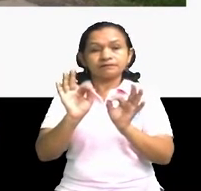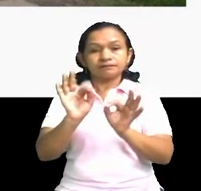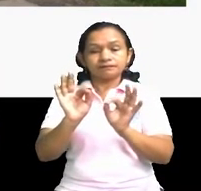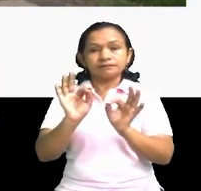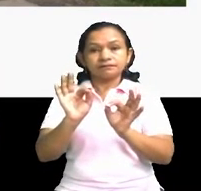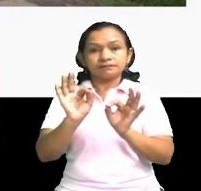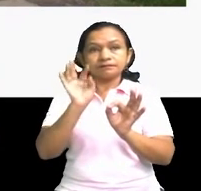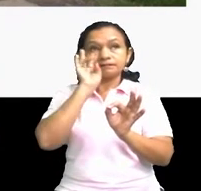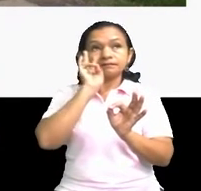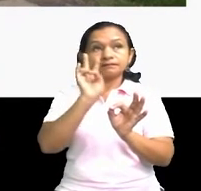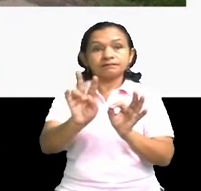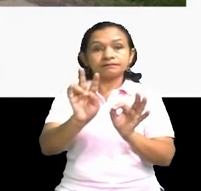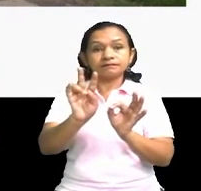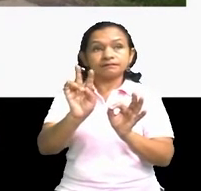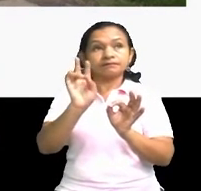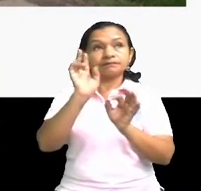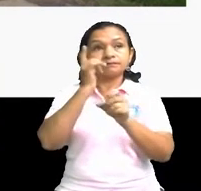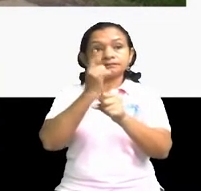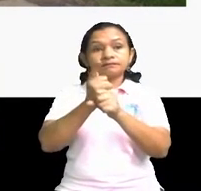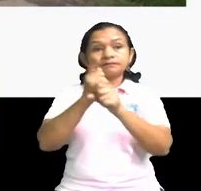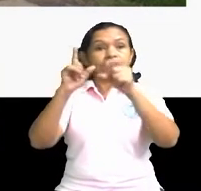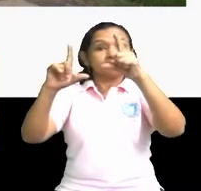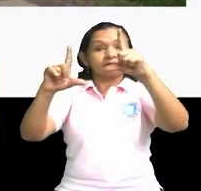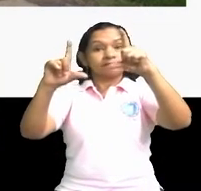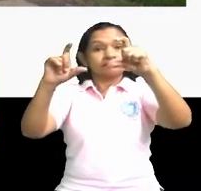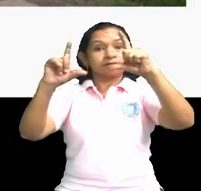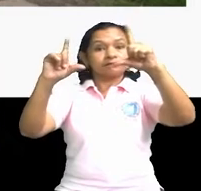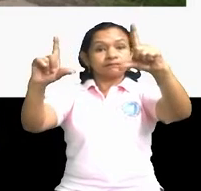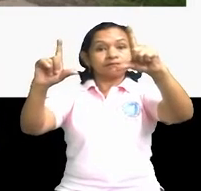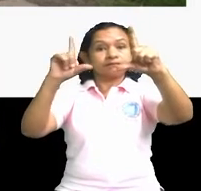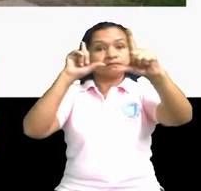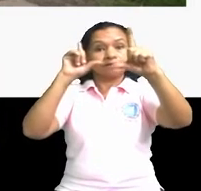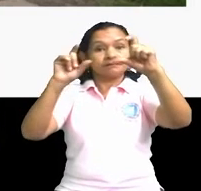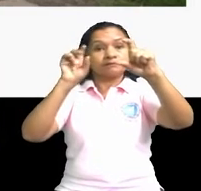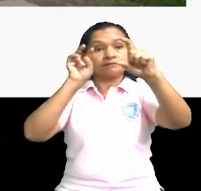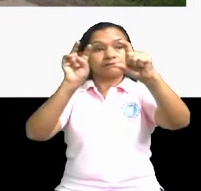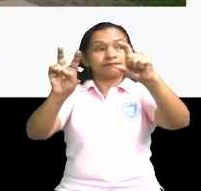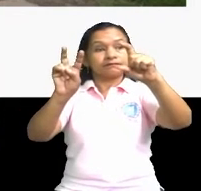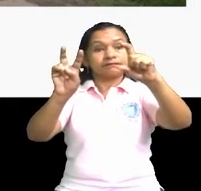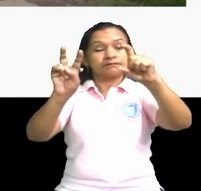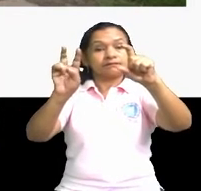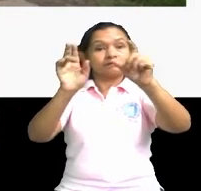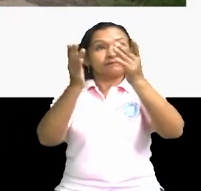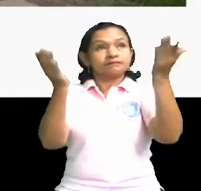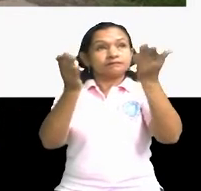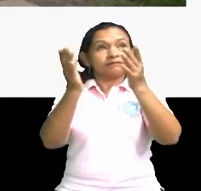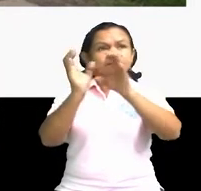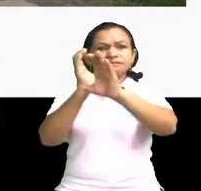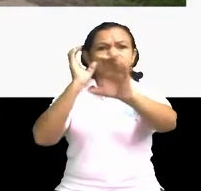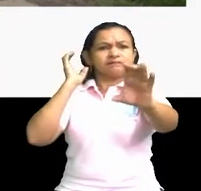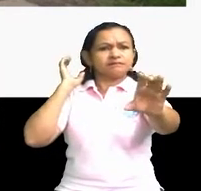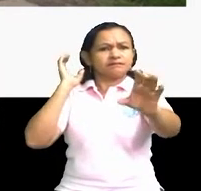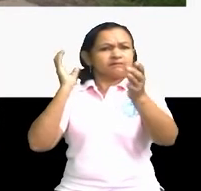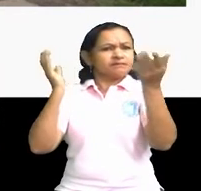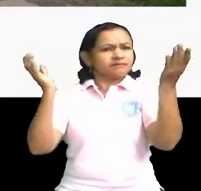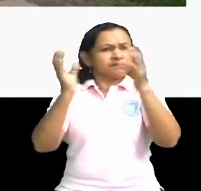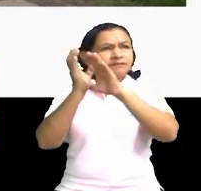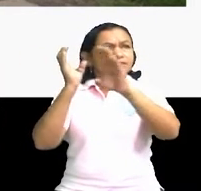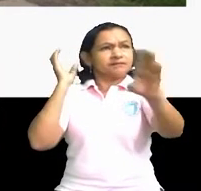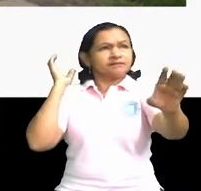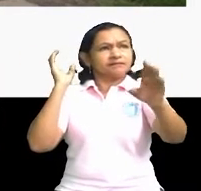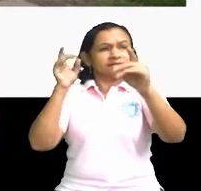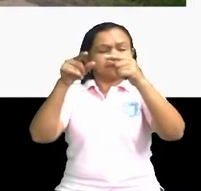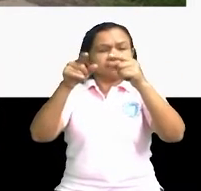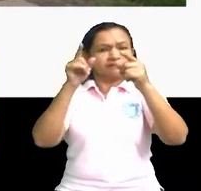Si ustedes observan bien la imagen izquierda, del lado izquierdo, sí, es sí, la sí. Parte de un bus. Ahí está el bus